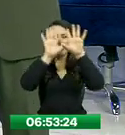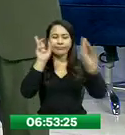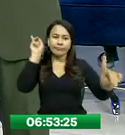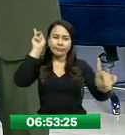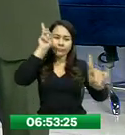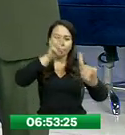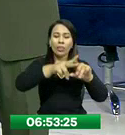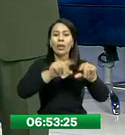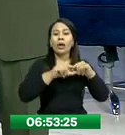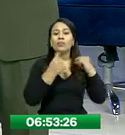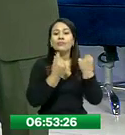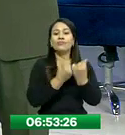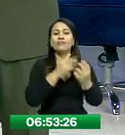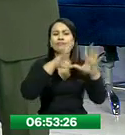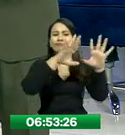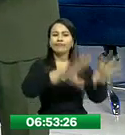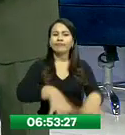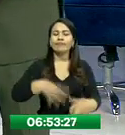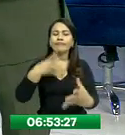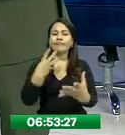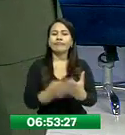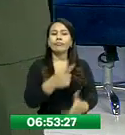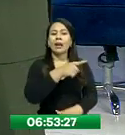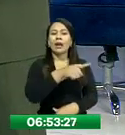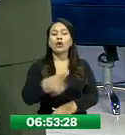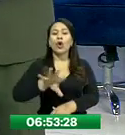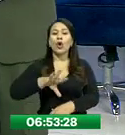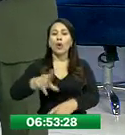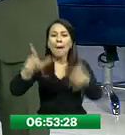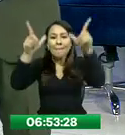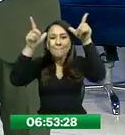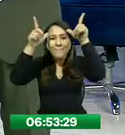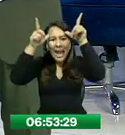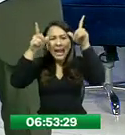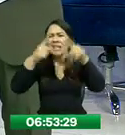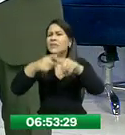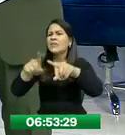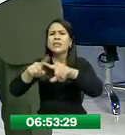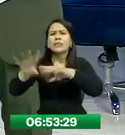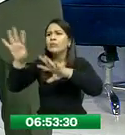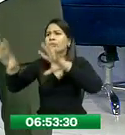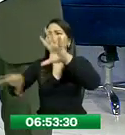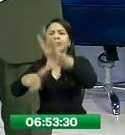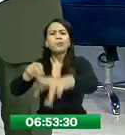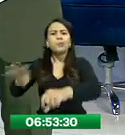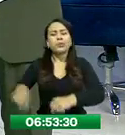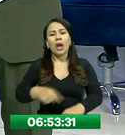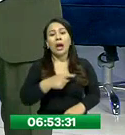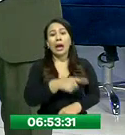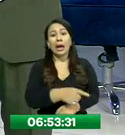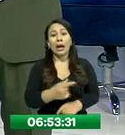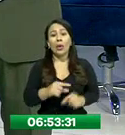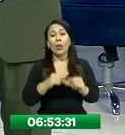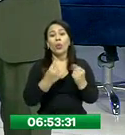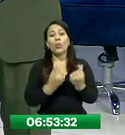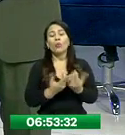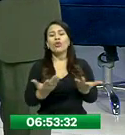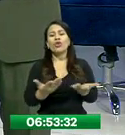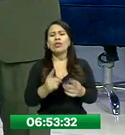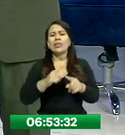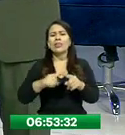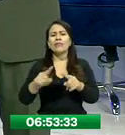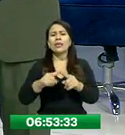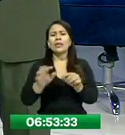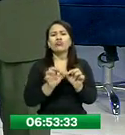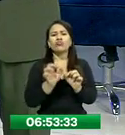banda delictiva dedicada al robo de ganado. La agrupación, José Luis y amables televidentes, operaba en